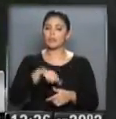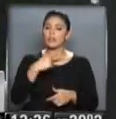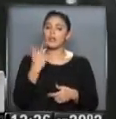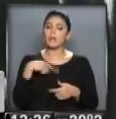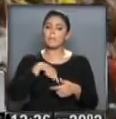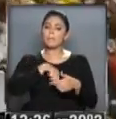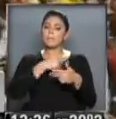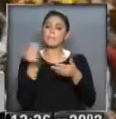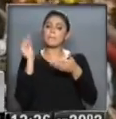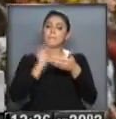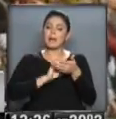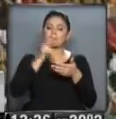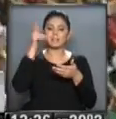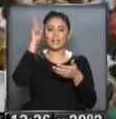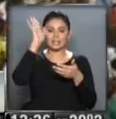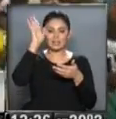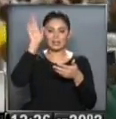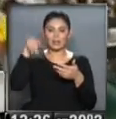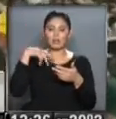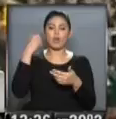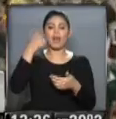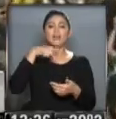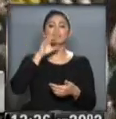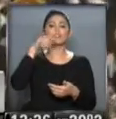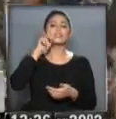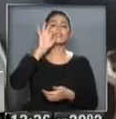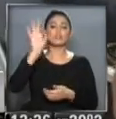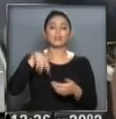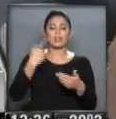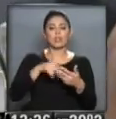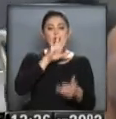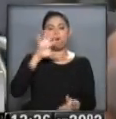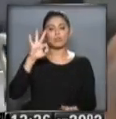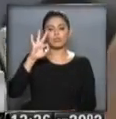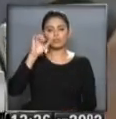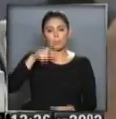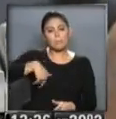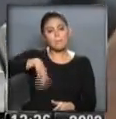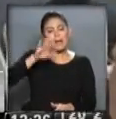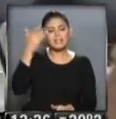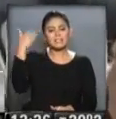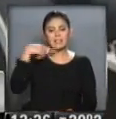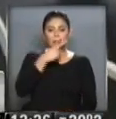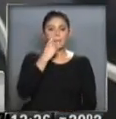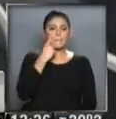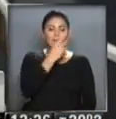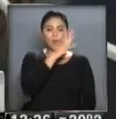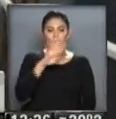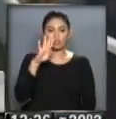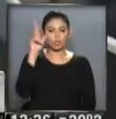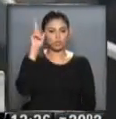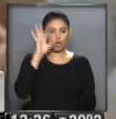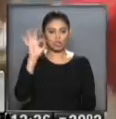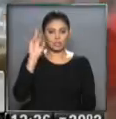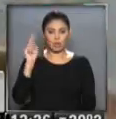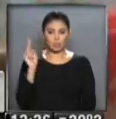fueron canonizados el italiano Antonio Primaldo y los más de 800 mártires de Otranto, muertos en 1480